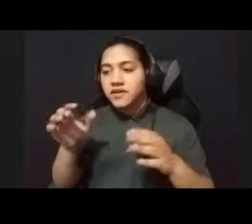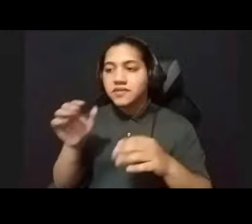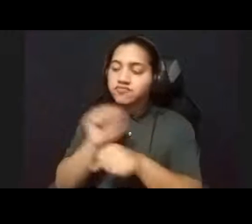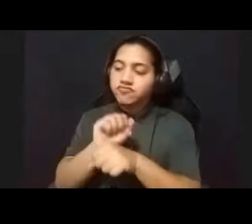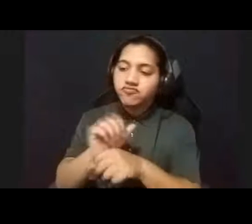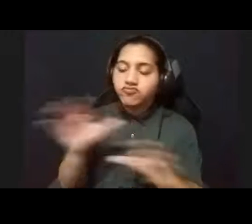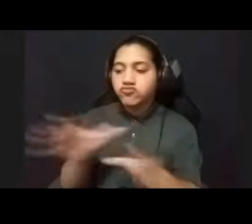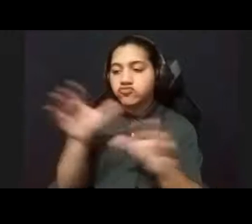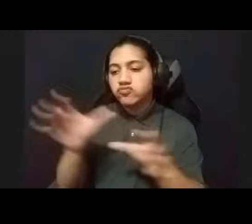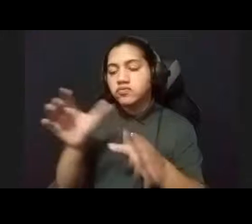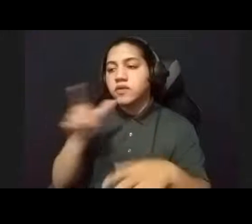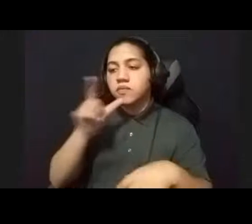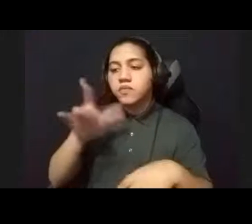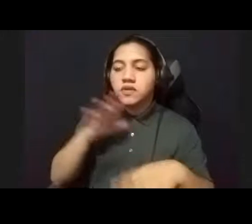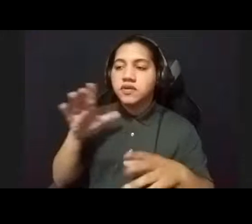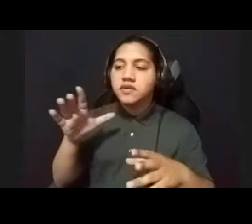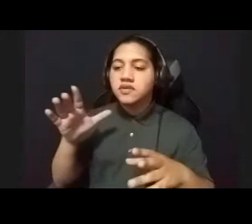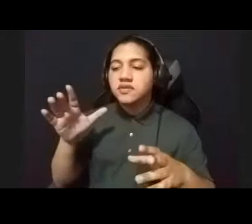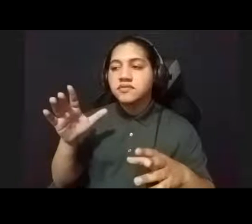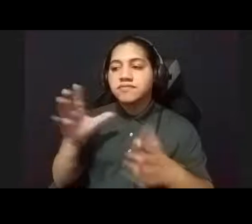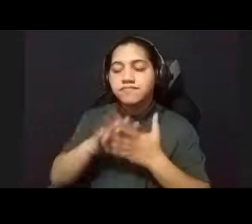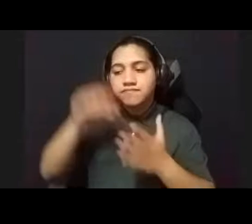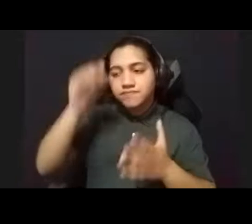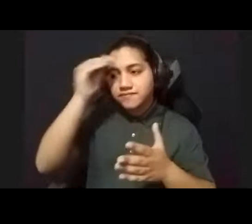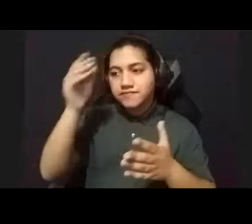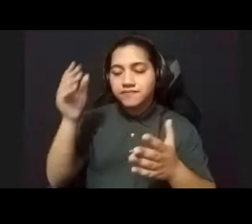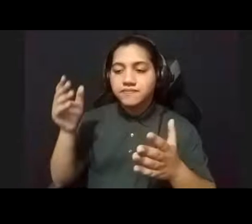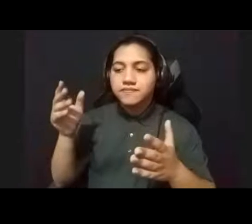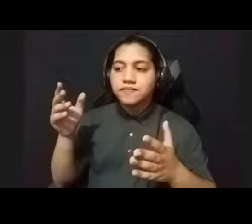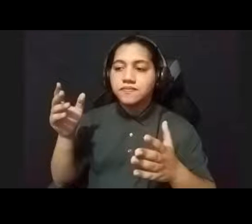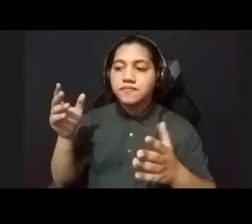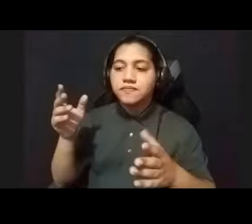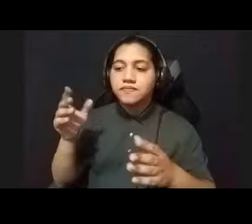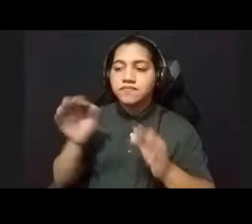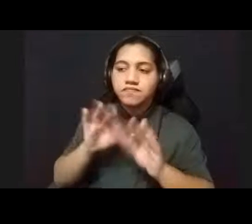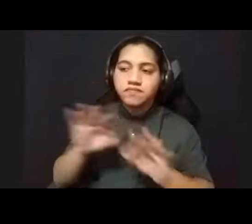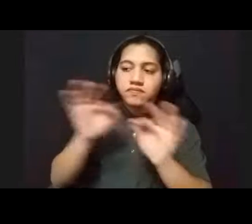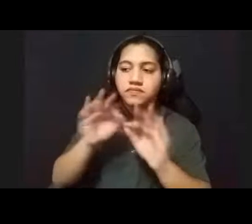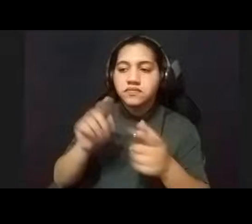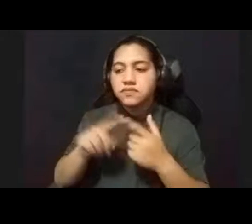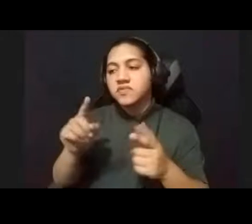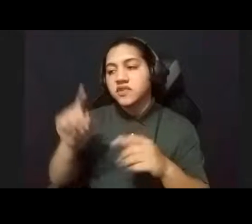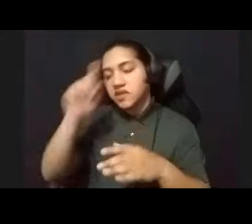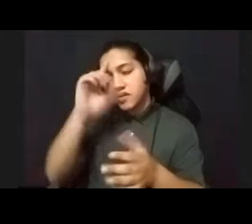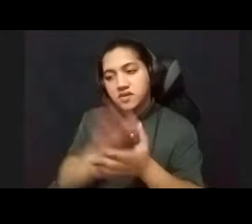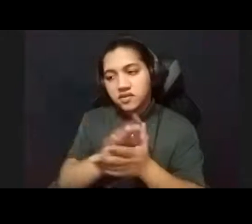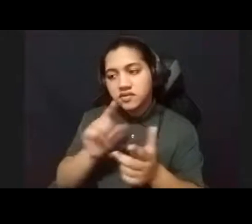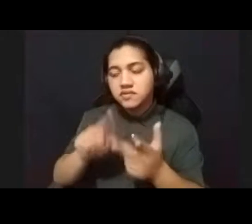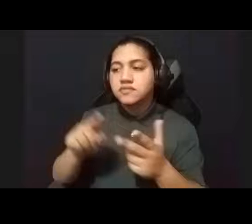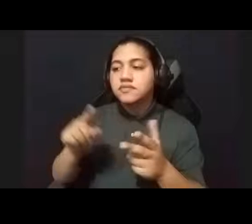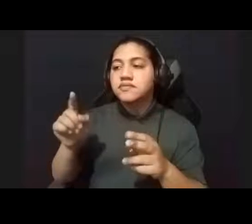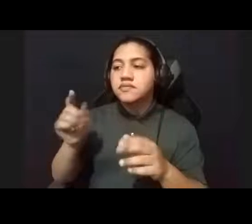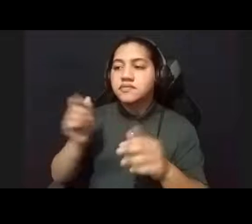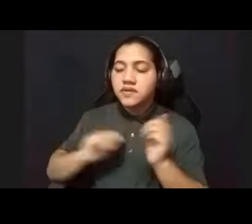través de las cuales las mujeres aprenden prácticas muy significativas, rituales, creencias, prácticas,